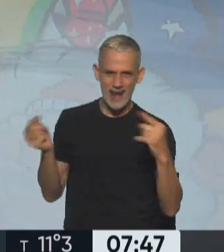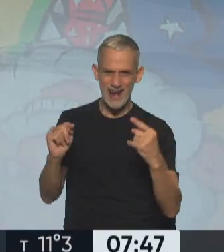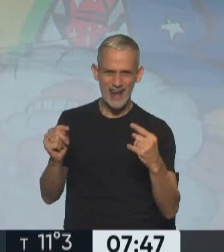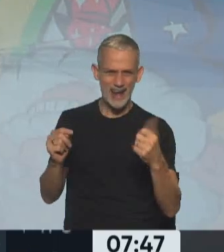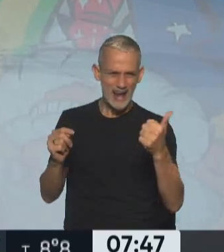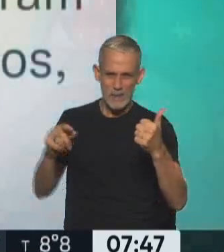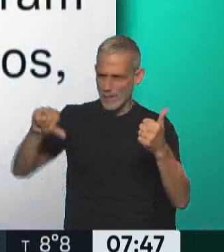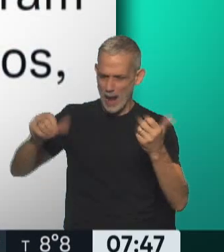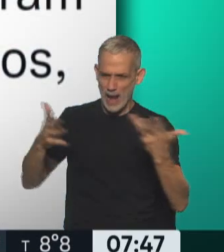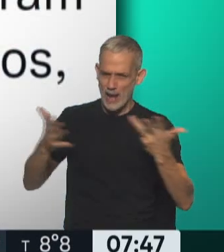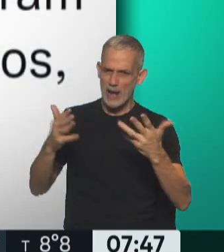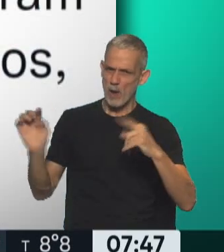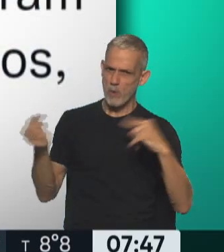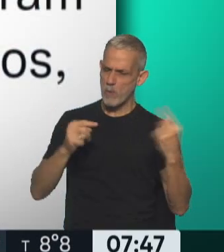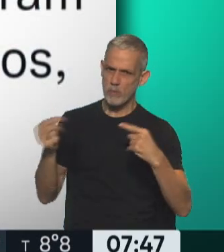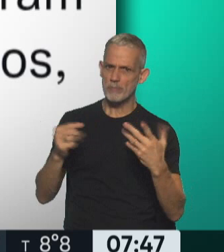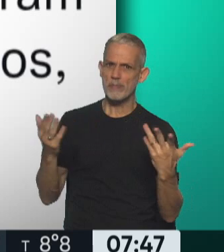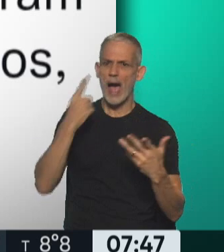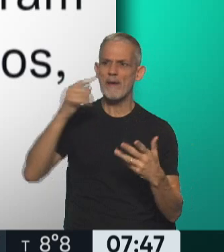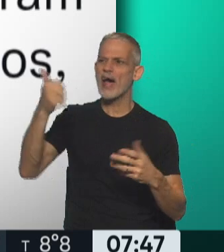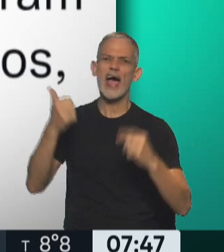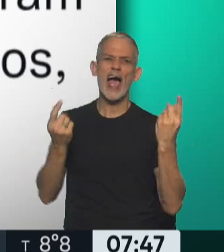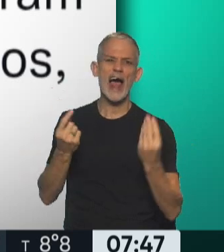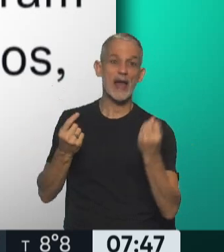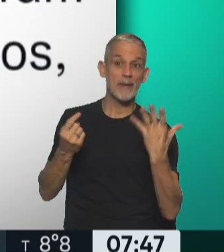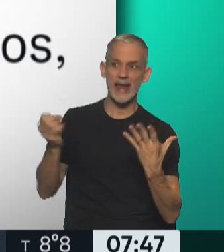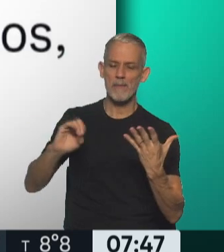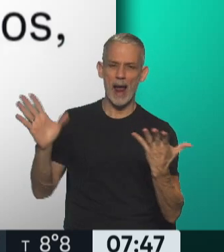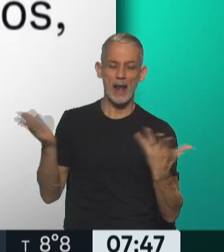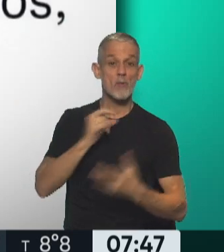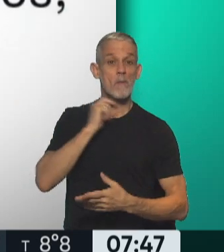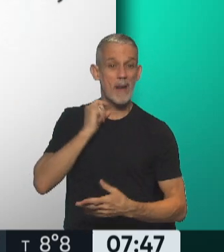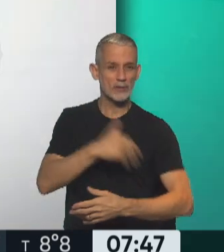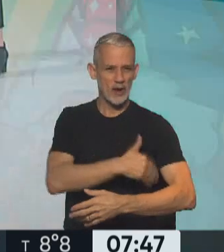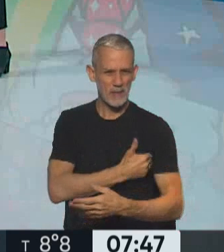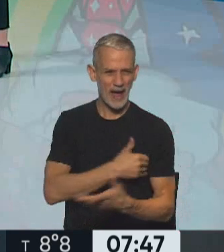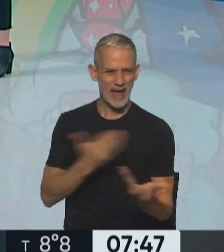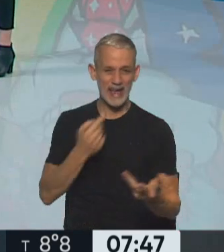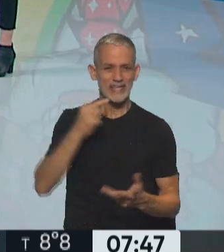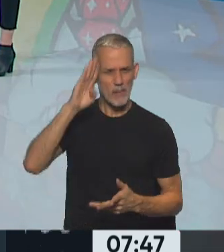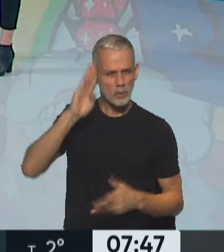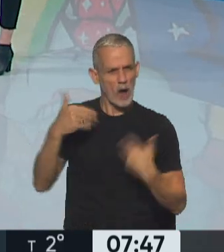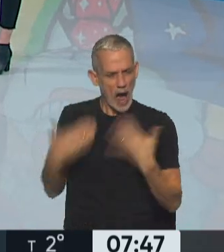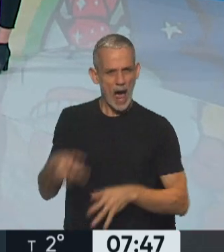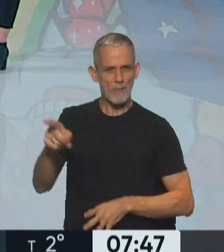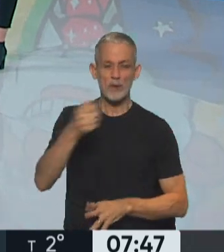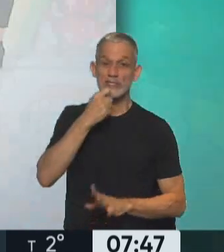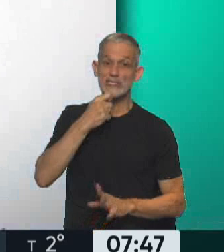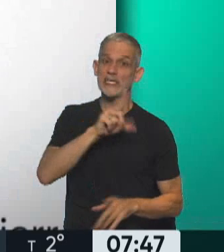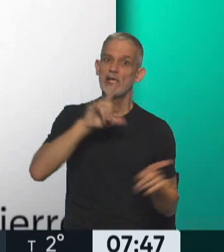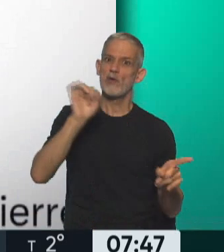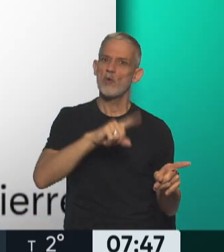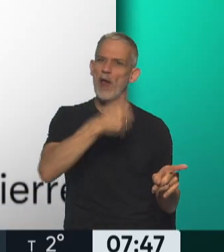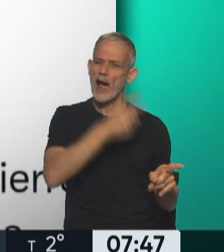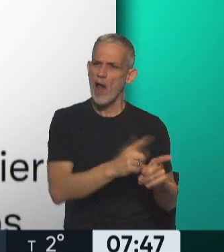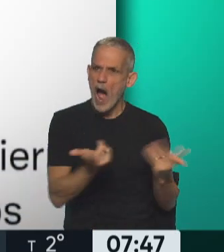mal, un discurso muy fuerte, centrado y basado en lo que dijo un pastor evangelista y bolsonarista, en que si ganaba Lula se